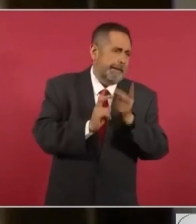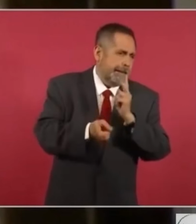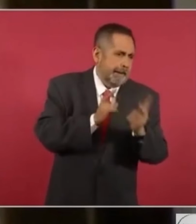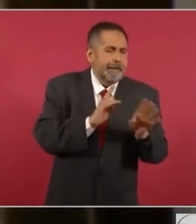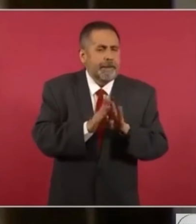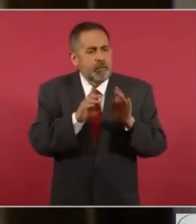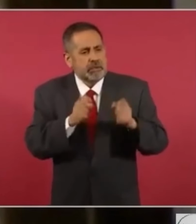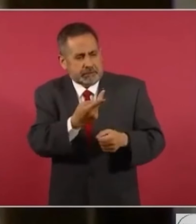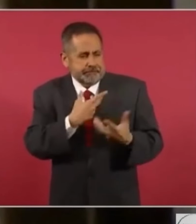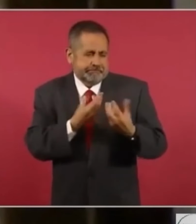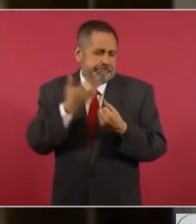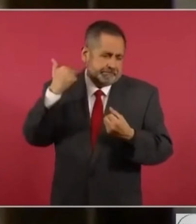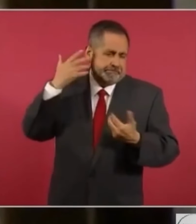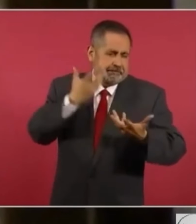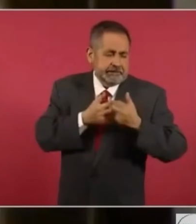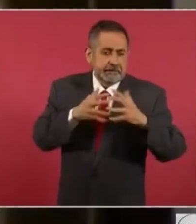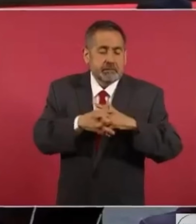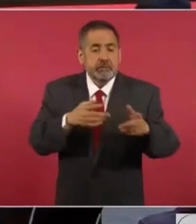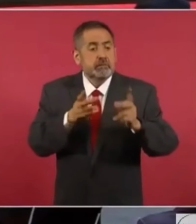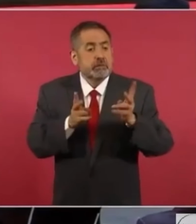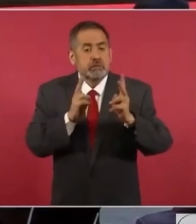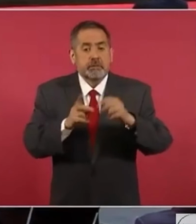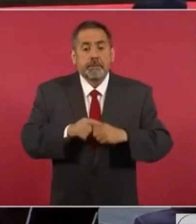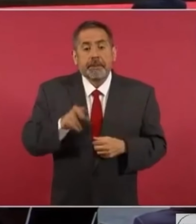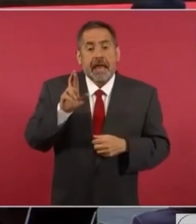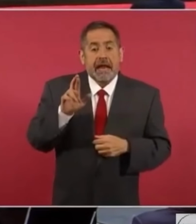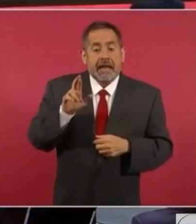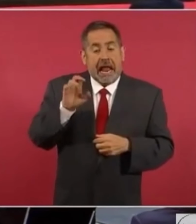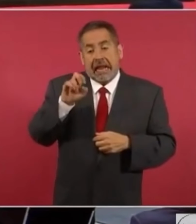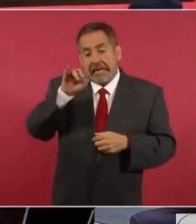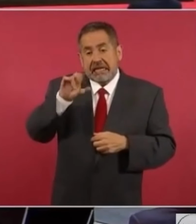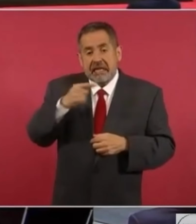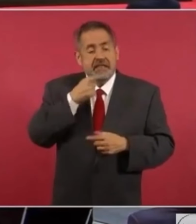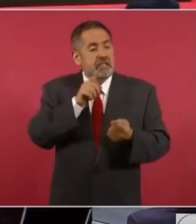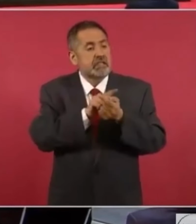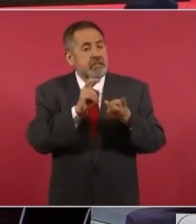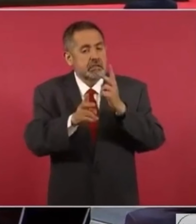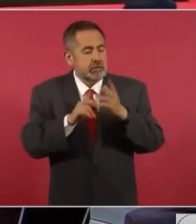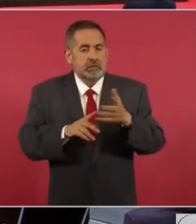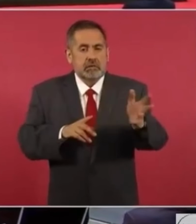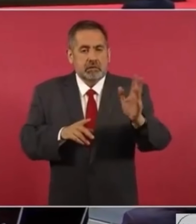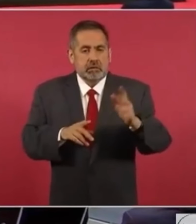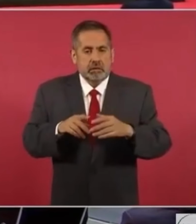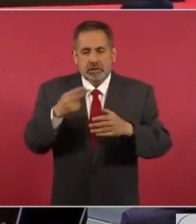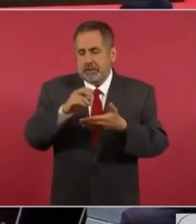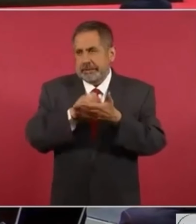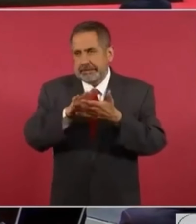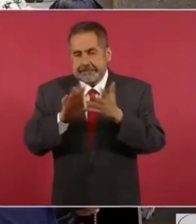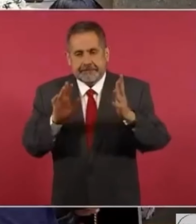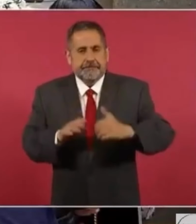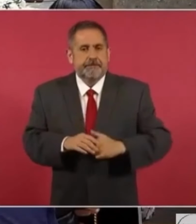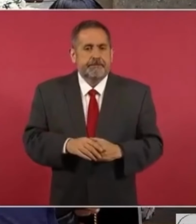sus compañeros de guerra, y dice Enrique que se encontró a un compadre, dice el nombre y no lo anoté, frente a la